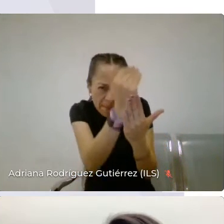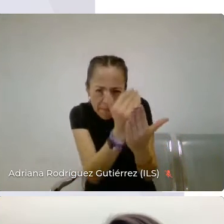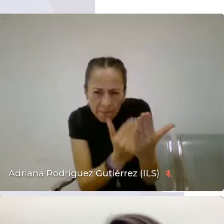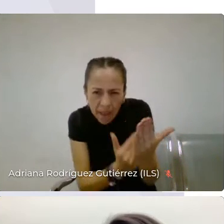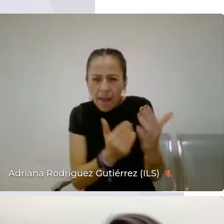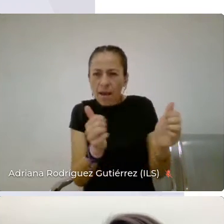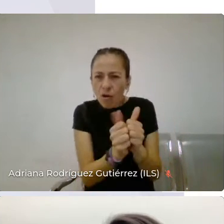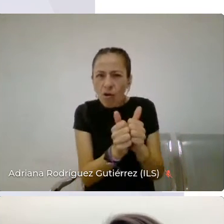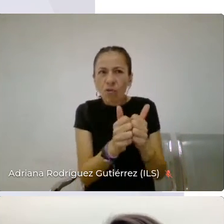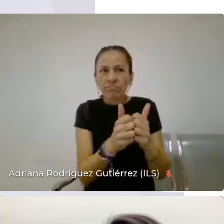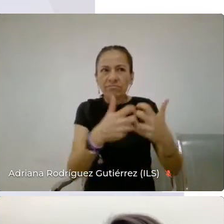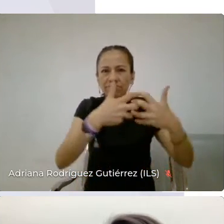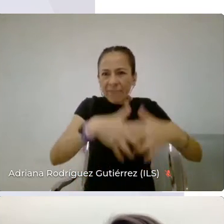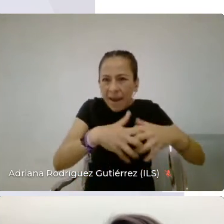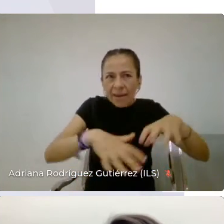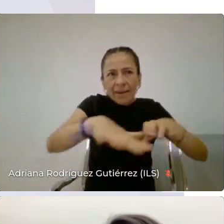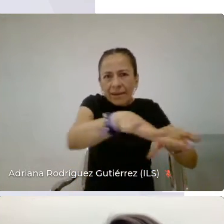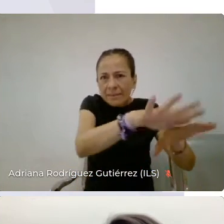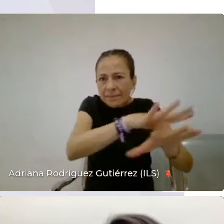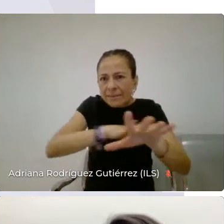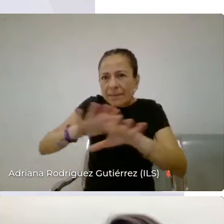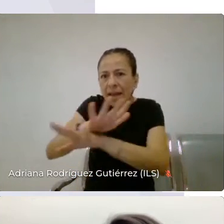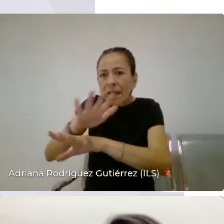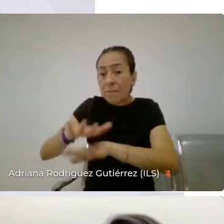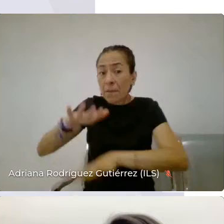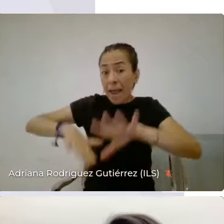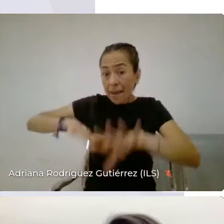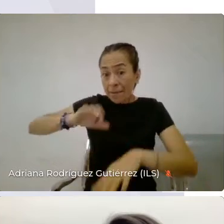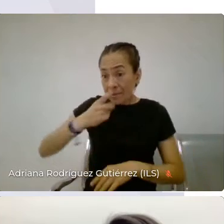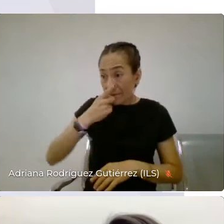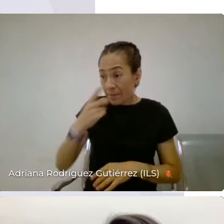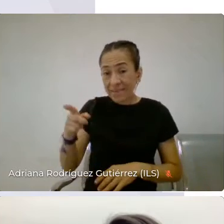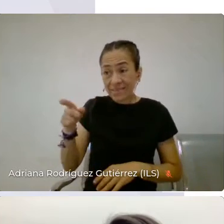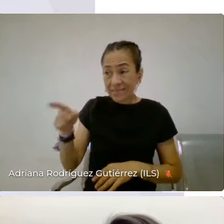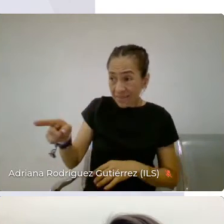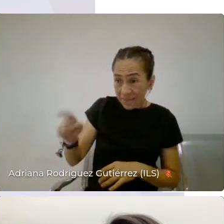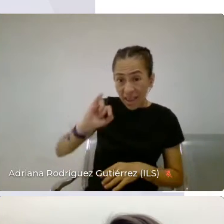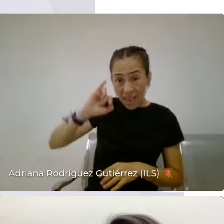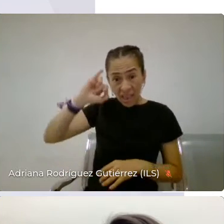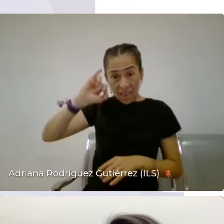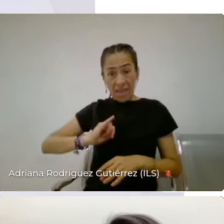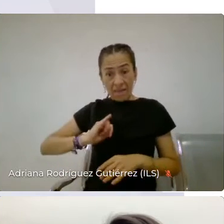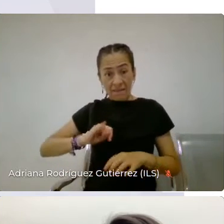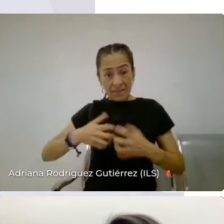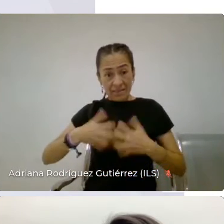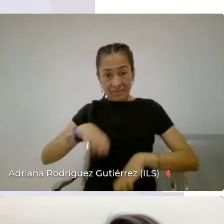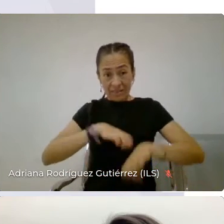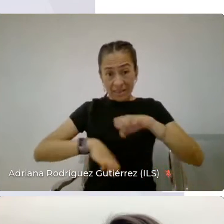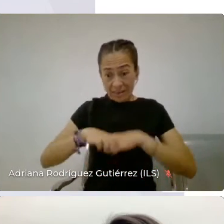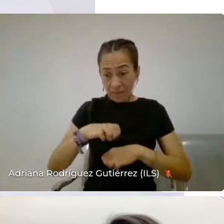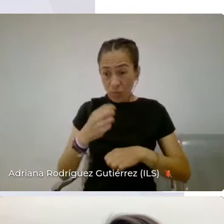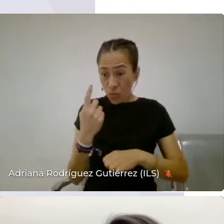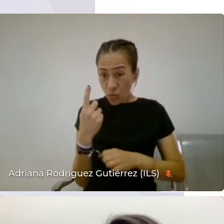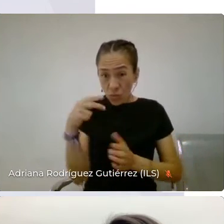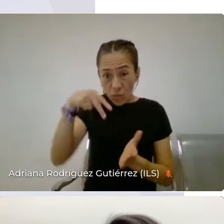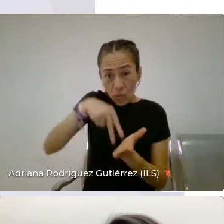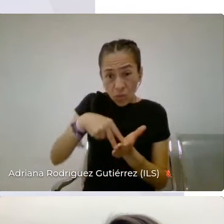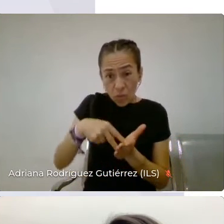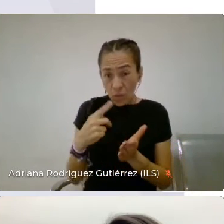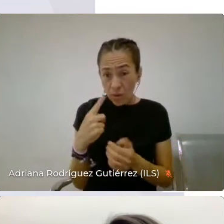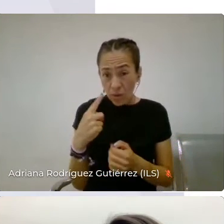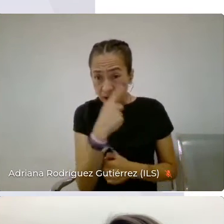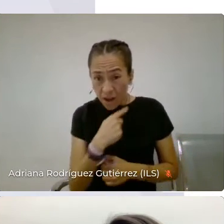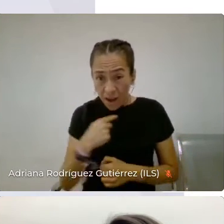cambios, ahí justo pasa que dicen que no, jefes de equipo no pueden poner ni una hora en un taller presencial, olvídalo.